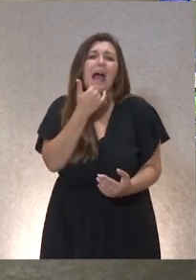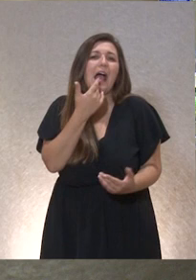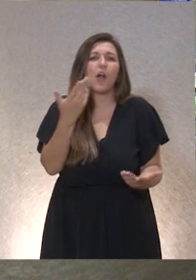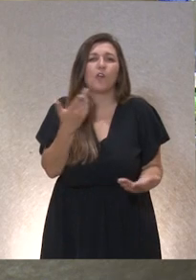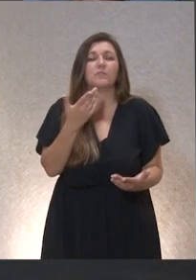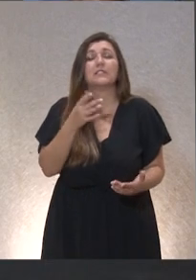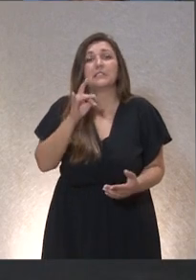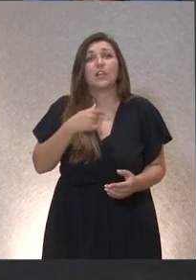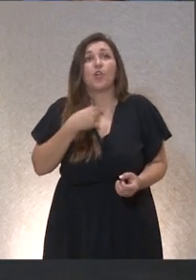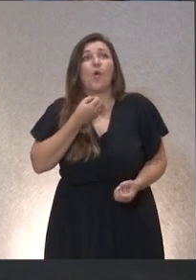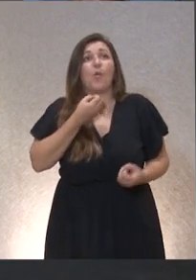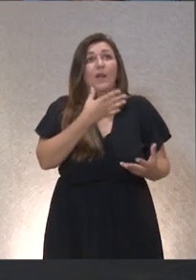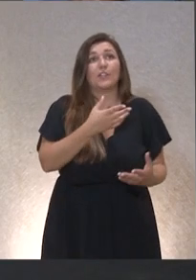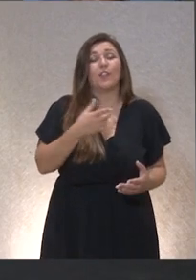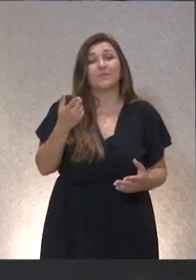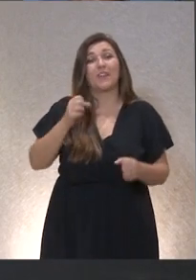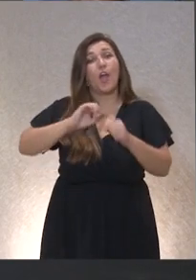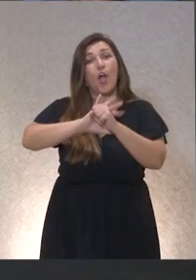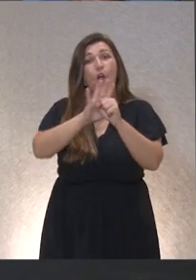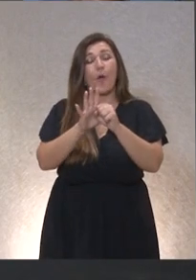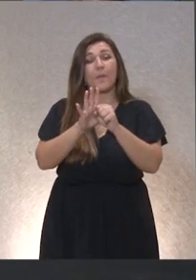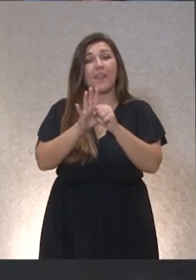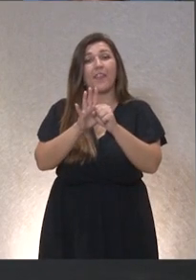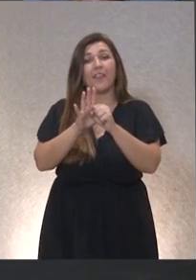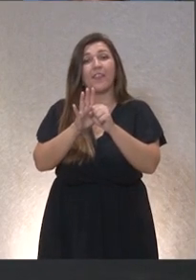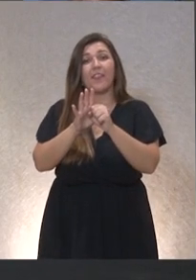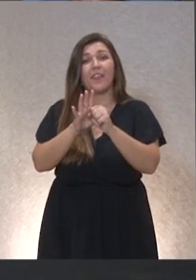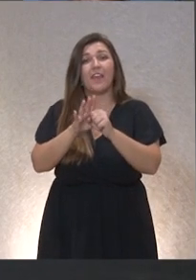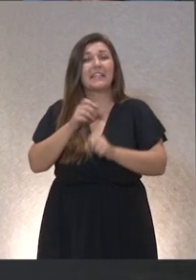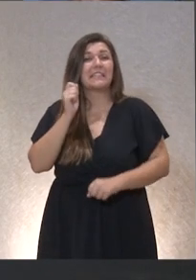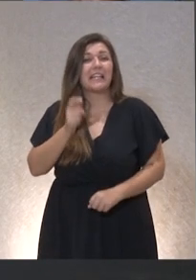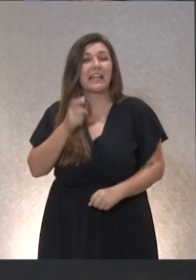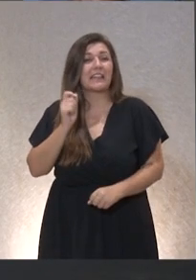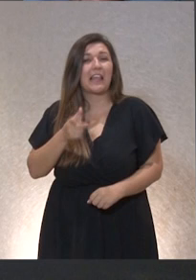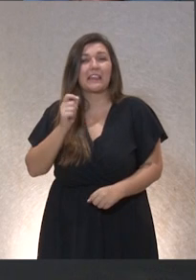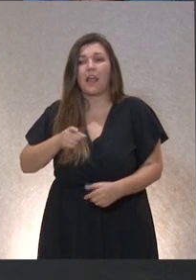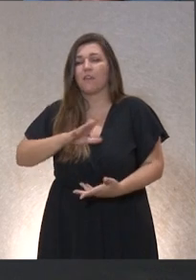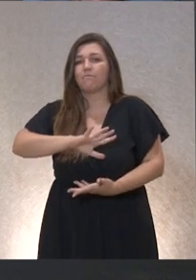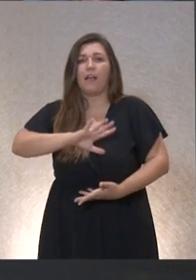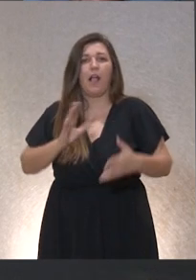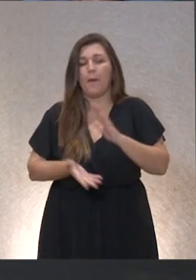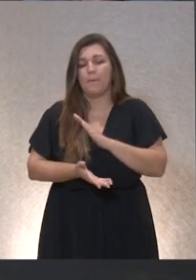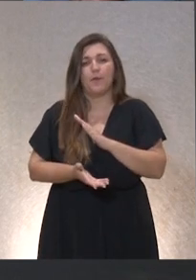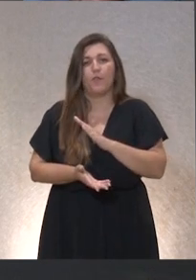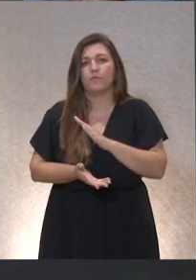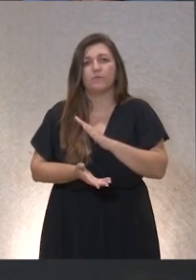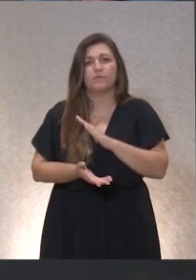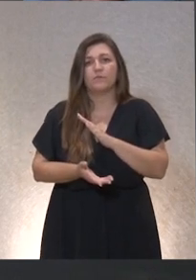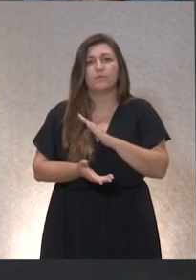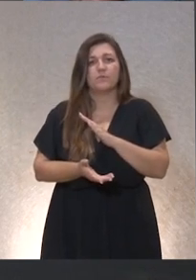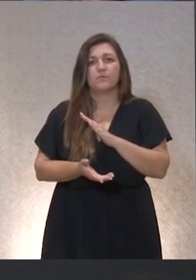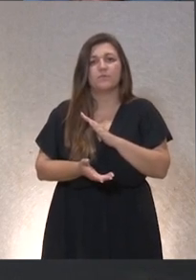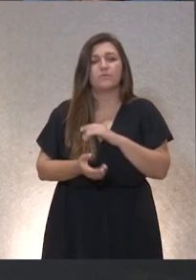solad pues te cuento El covid cambió eh la rutina de los residentes cambió sus momentos